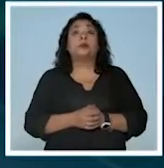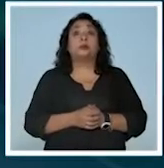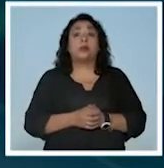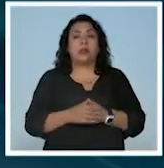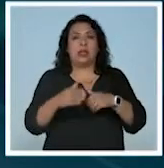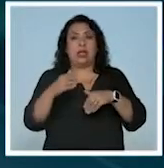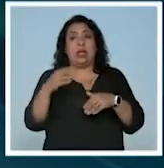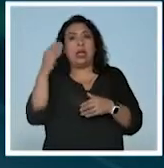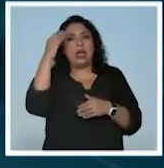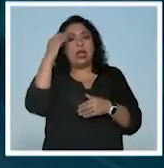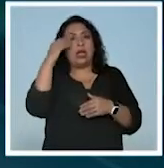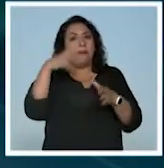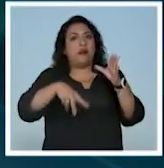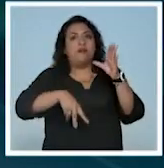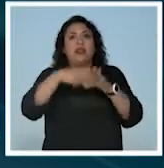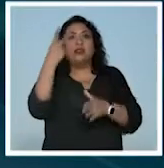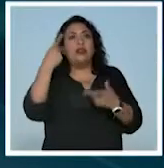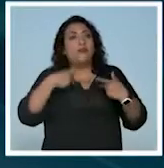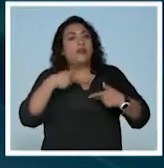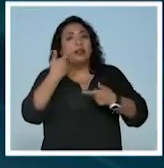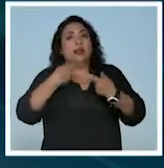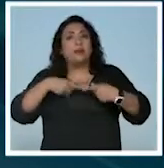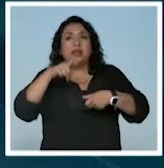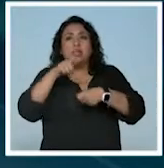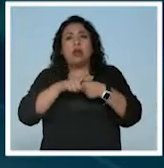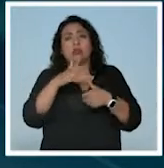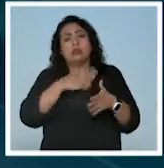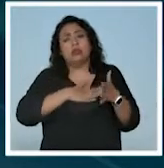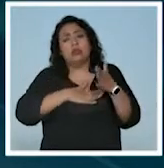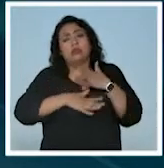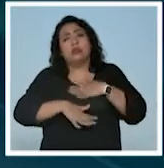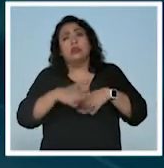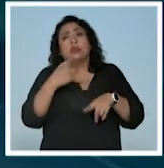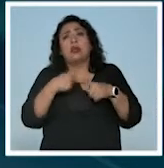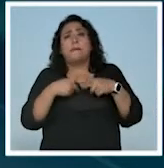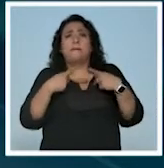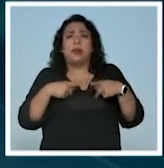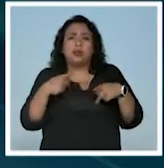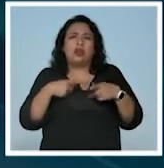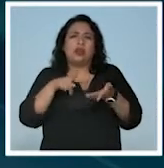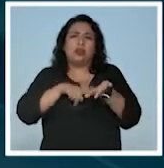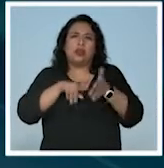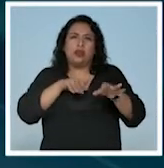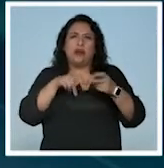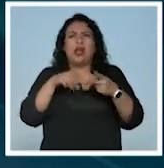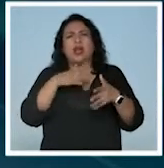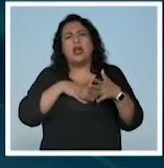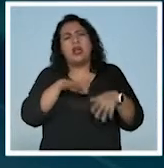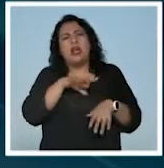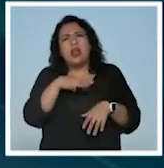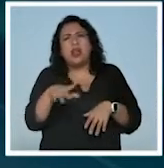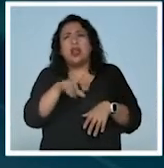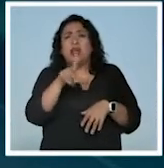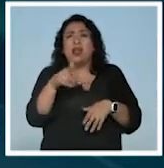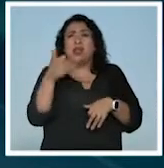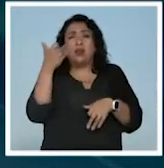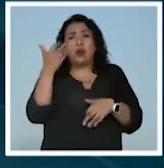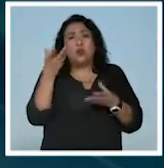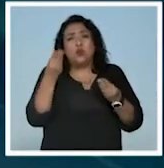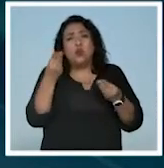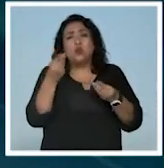camas desocupadas por falta de personal, agotamiento de internos, cansancio general tras las oleadas del COVID